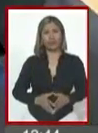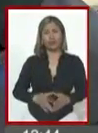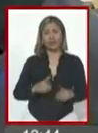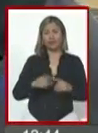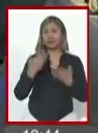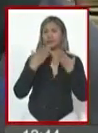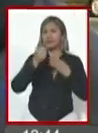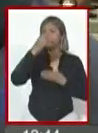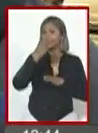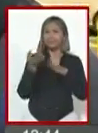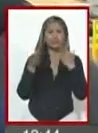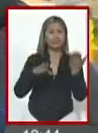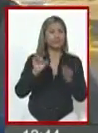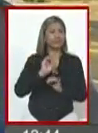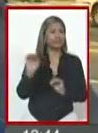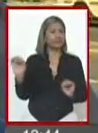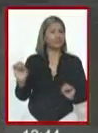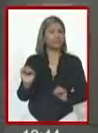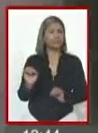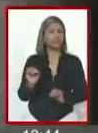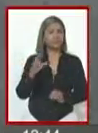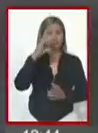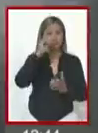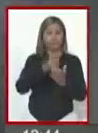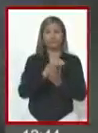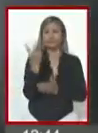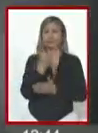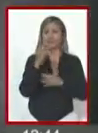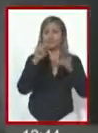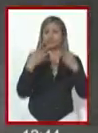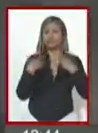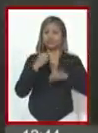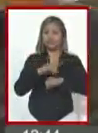Pues gracias a Dios que no murió la señora ni su marido. Las dos